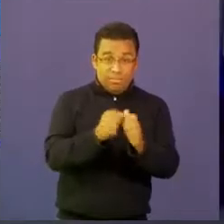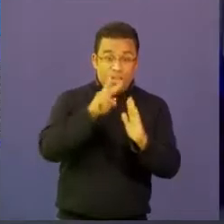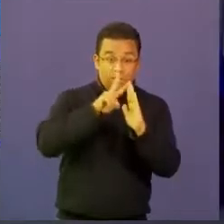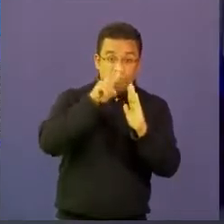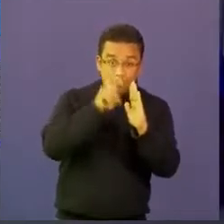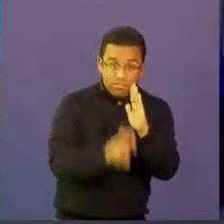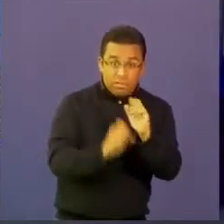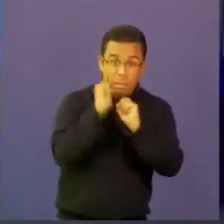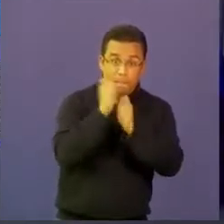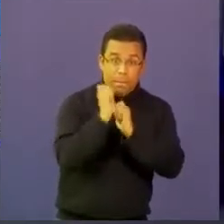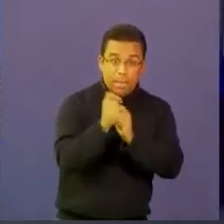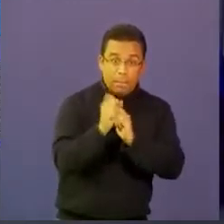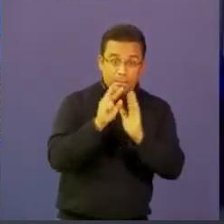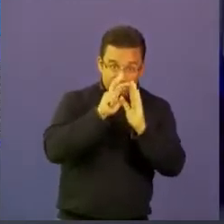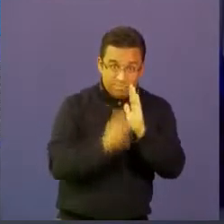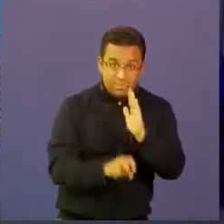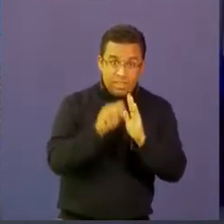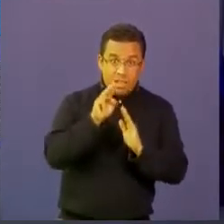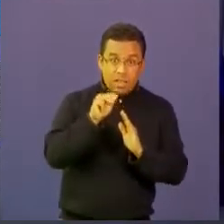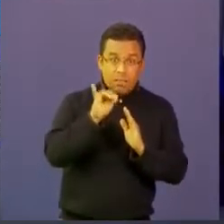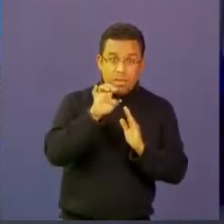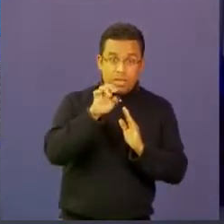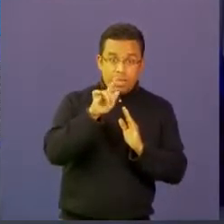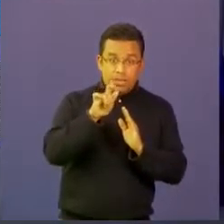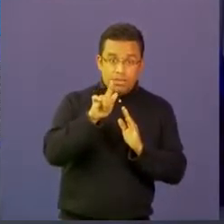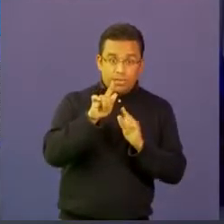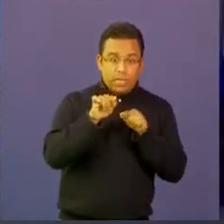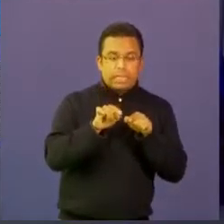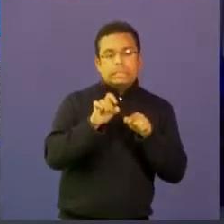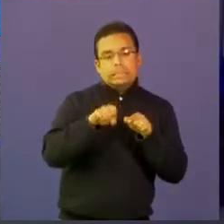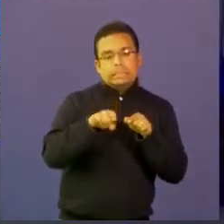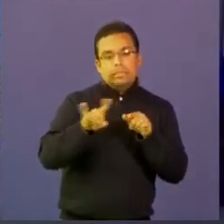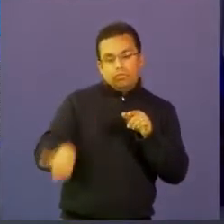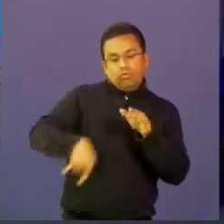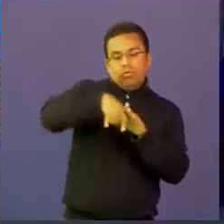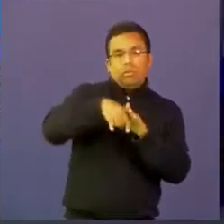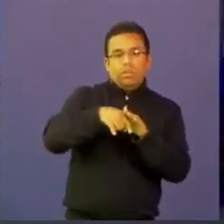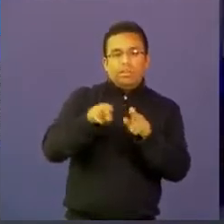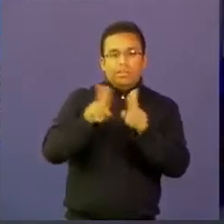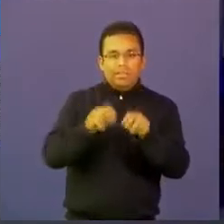tener una conexión a internet porque estamos trabajando sobre un servidor